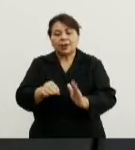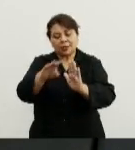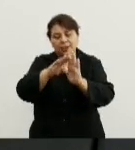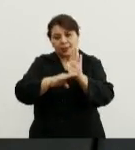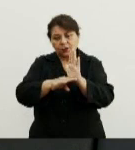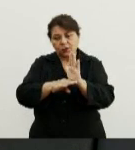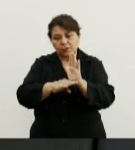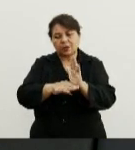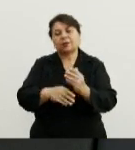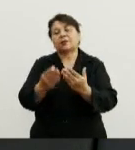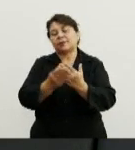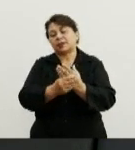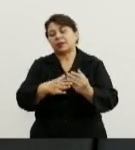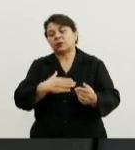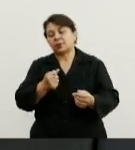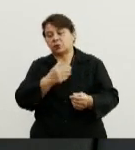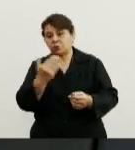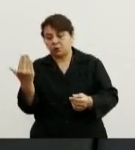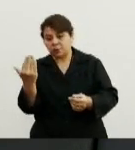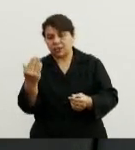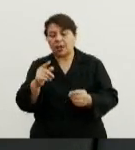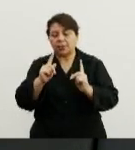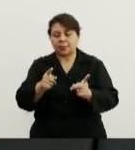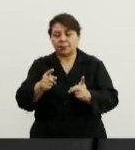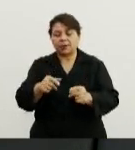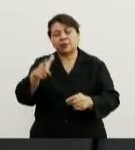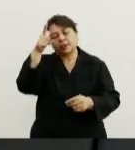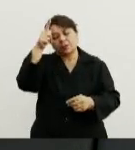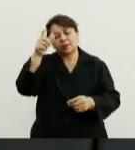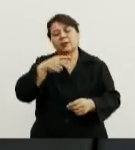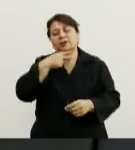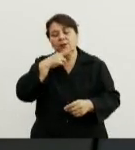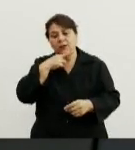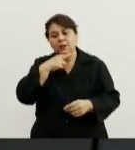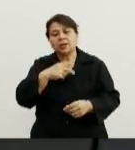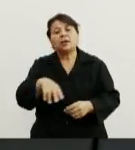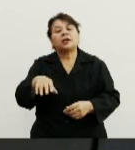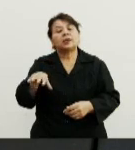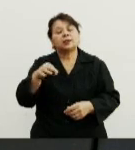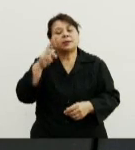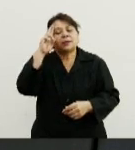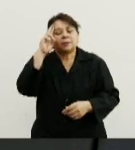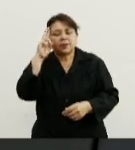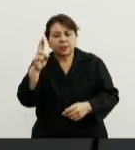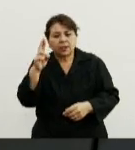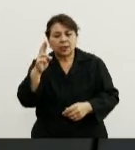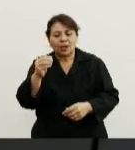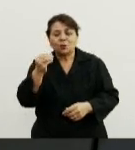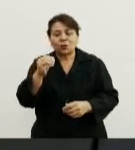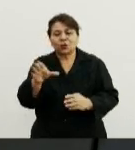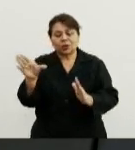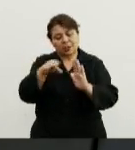del ministerio de salud pública y también de la policía de la provincia que están diseñadas para que nos cuidemos